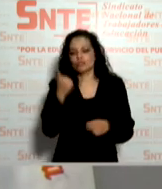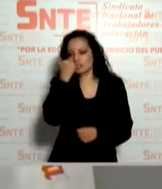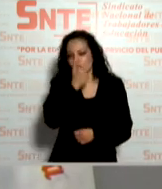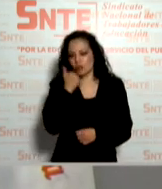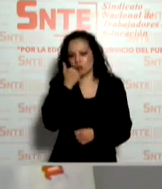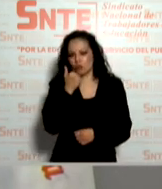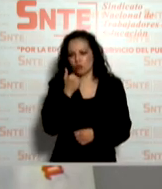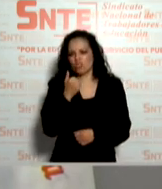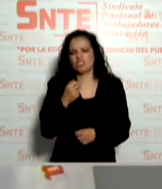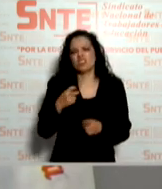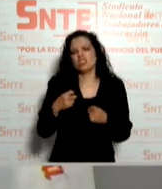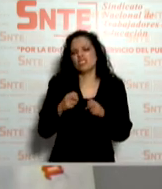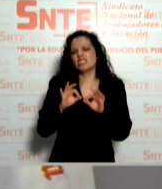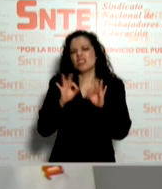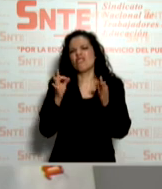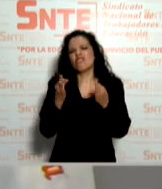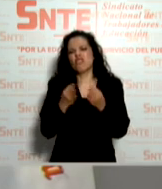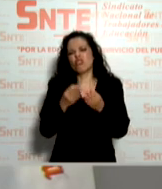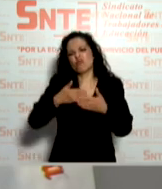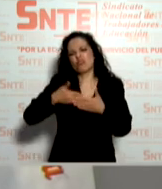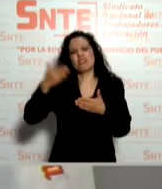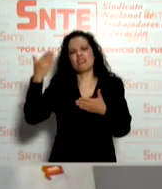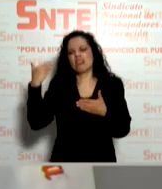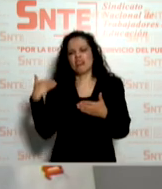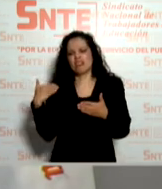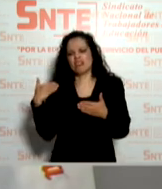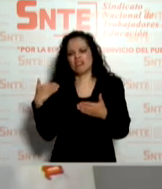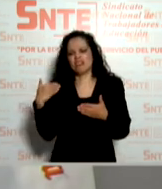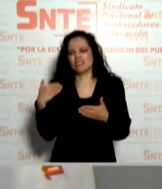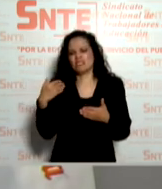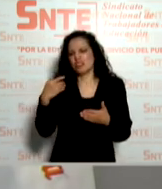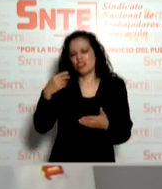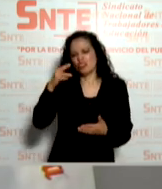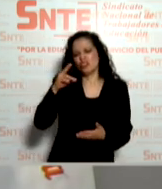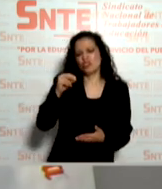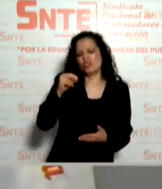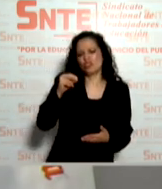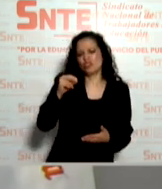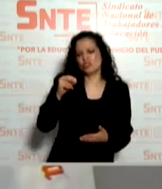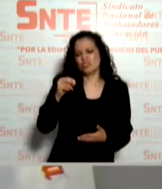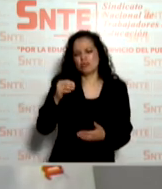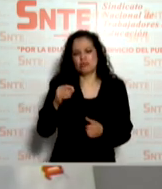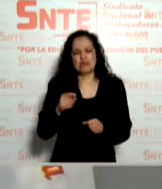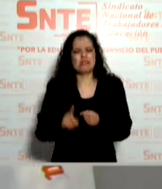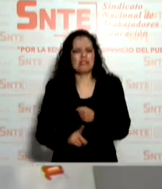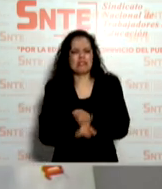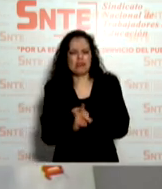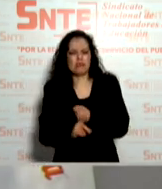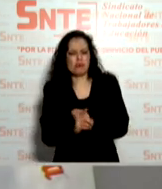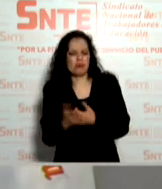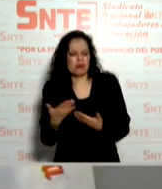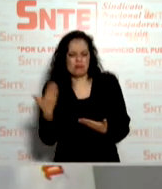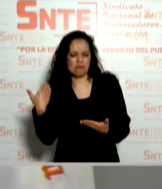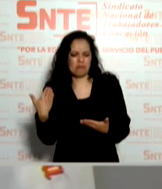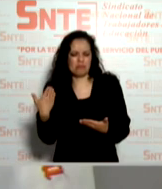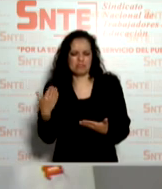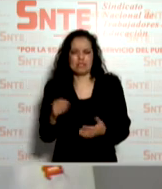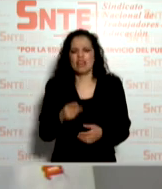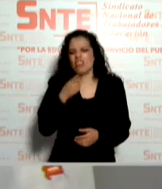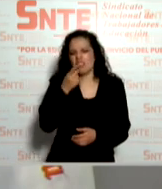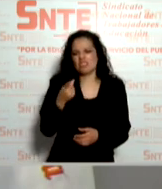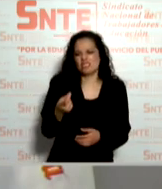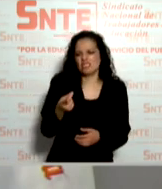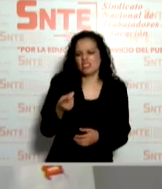empresarial ignoraba la complejidad de la tarea educativa. Como en Chile,